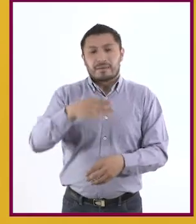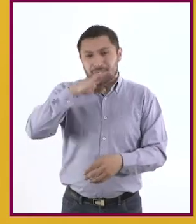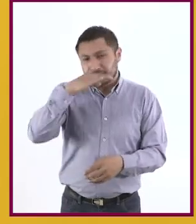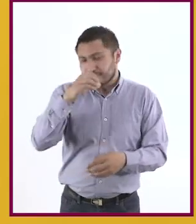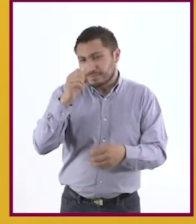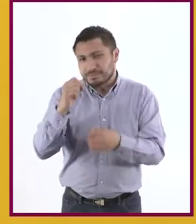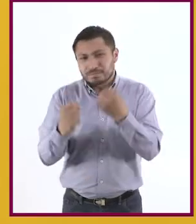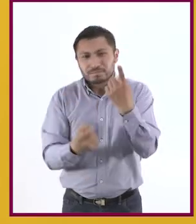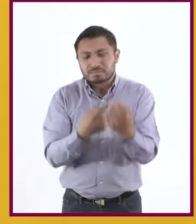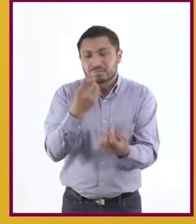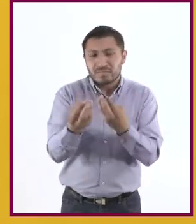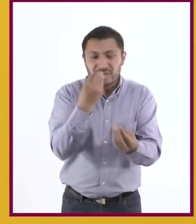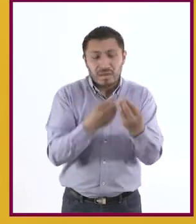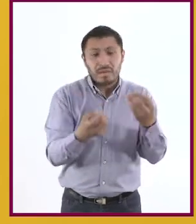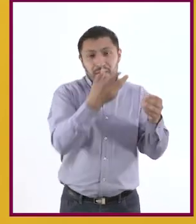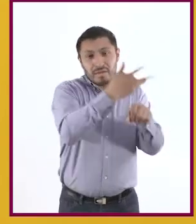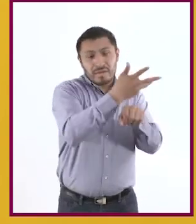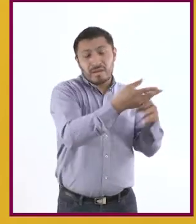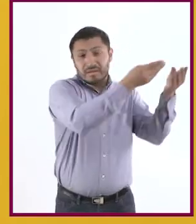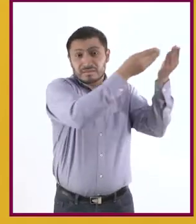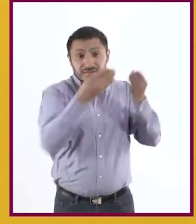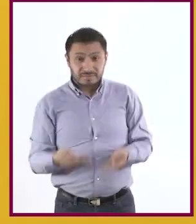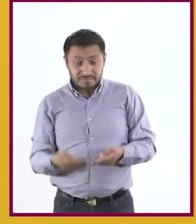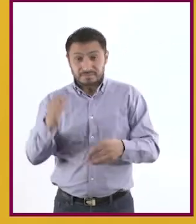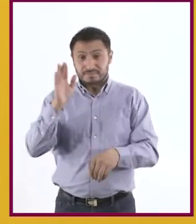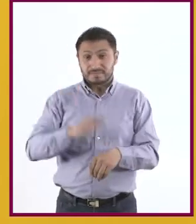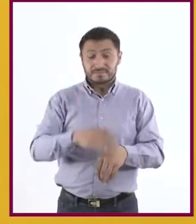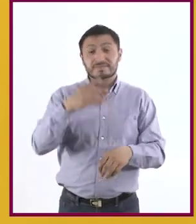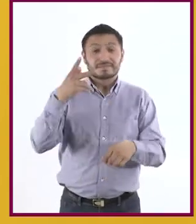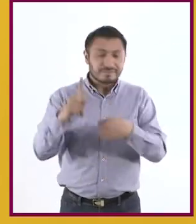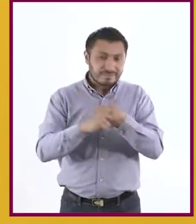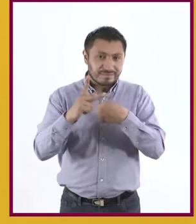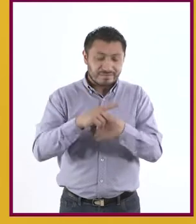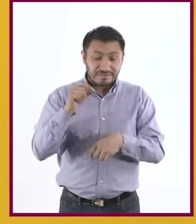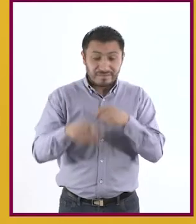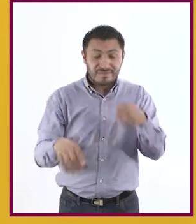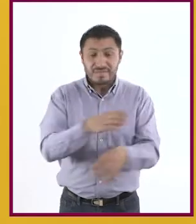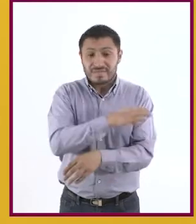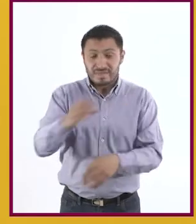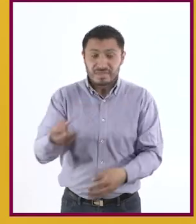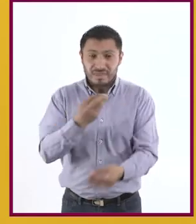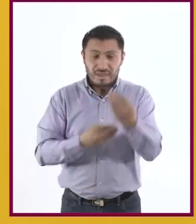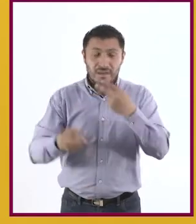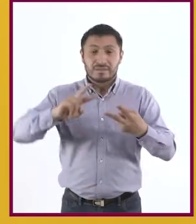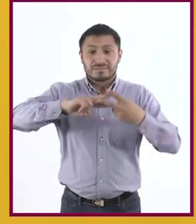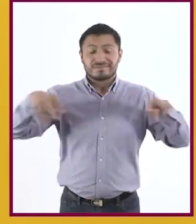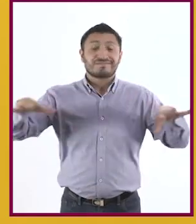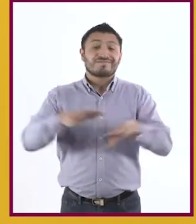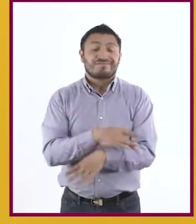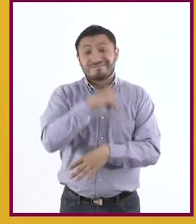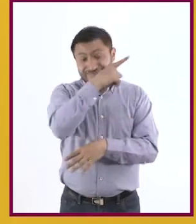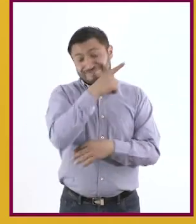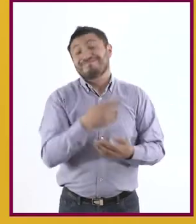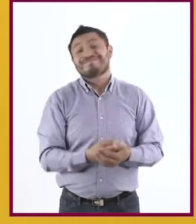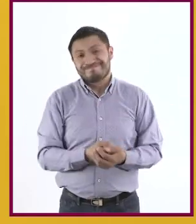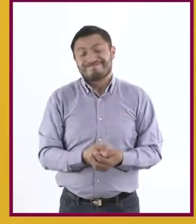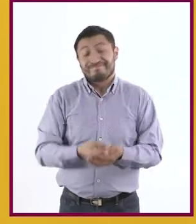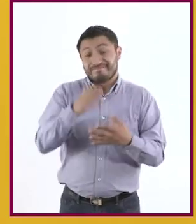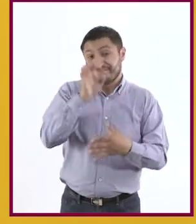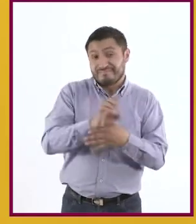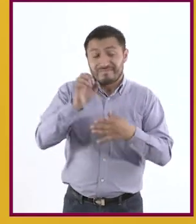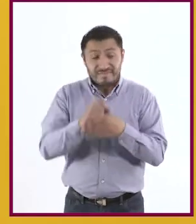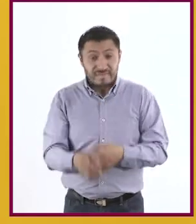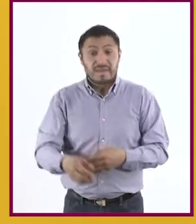alimentos provenientes de Estados Unidos, el principal país productor de cultivos y alimentos transgénicos. Por lo tanto,